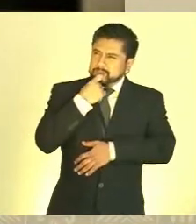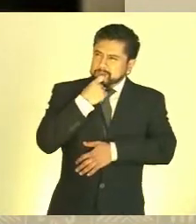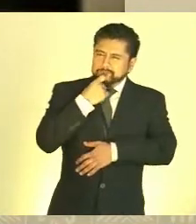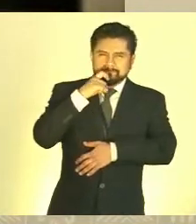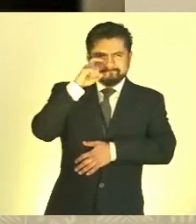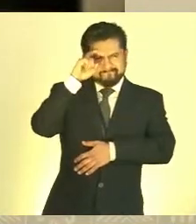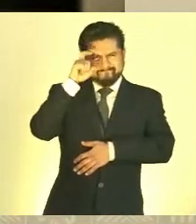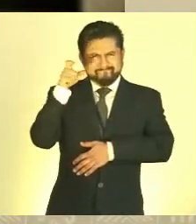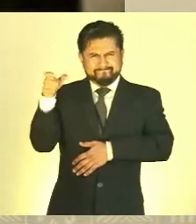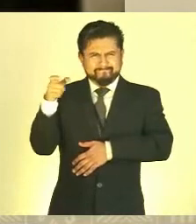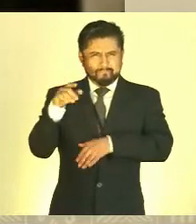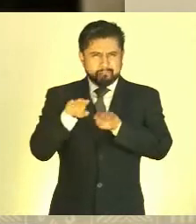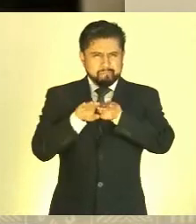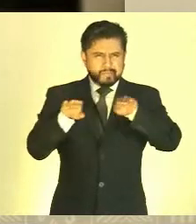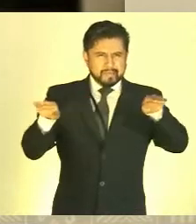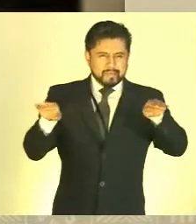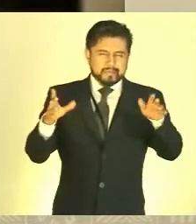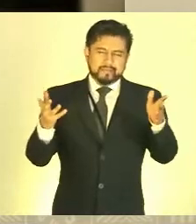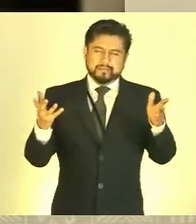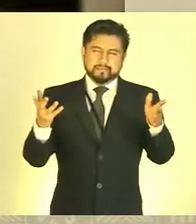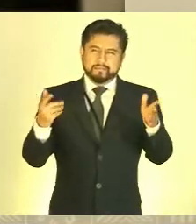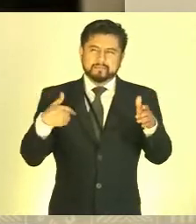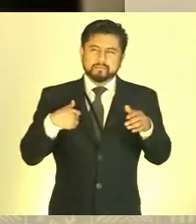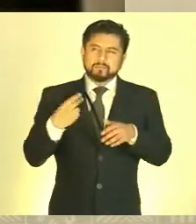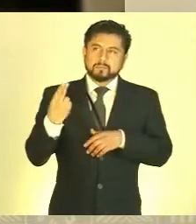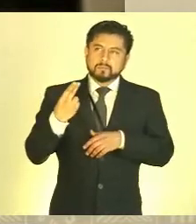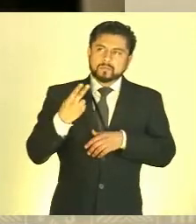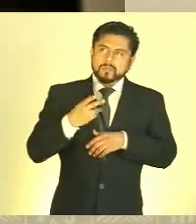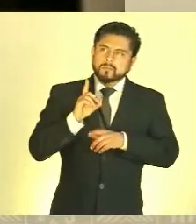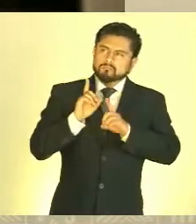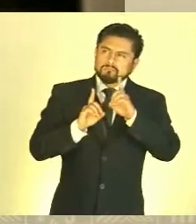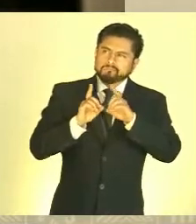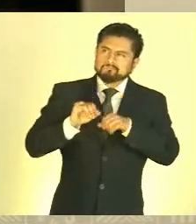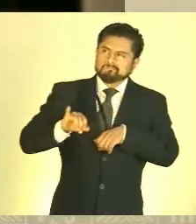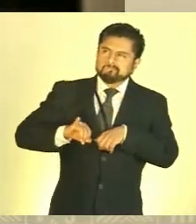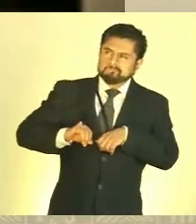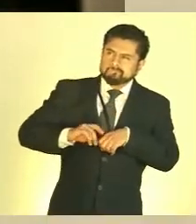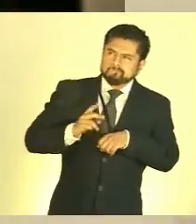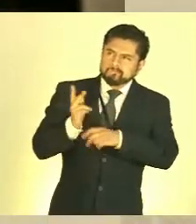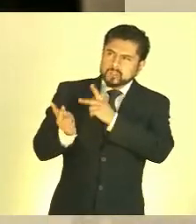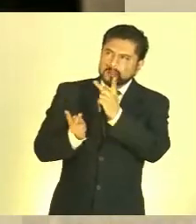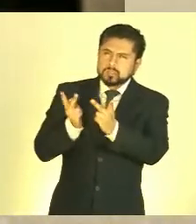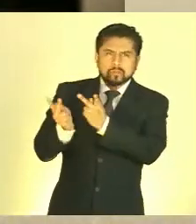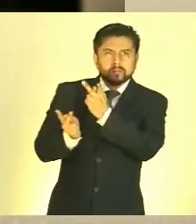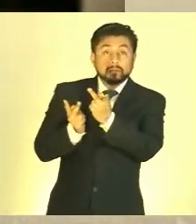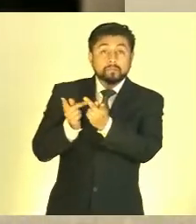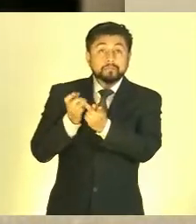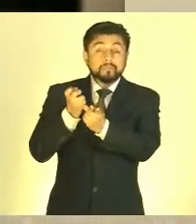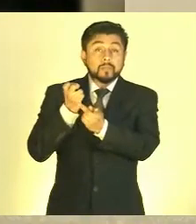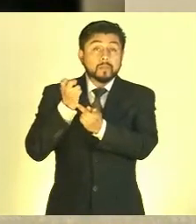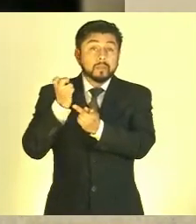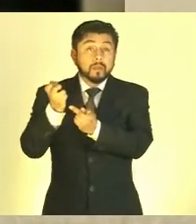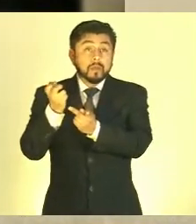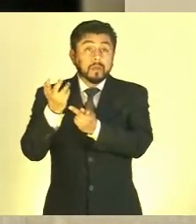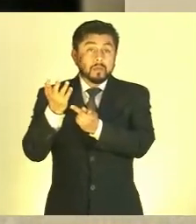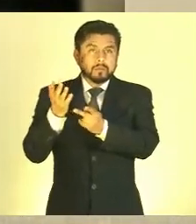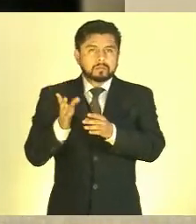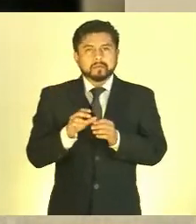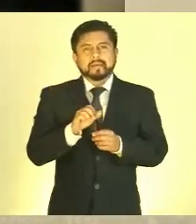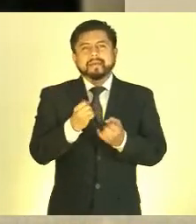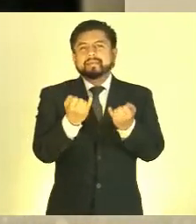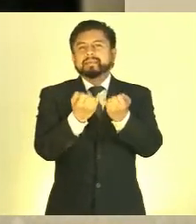y por eso, y hay misterio. O sea, en mi novela yo creo que hay el misterio de la trama